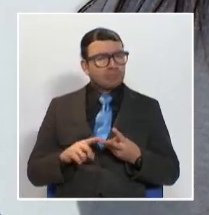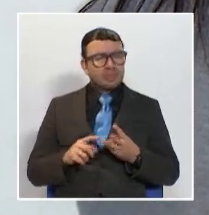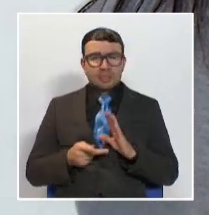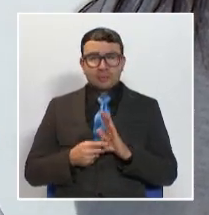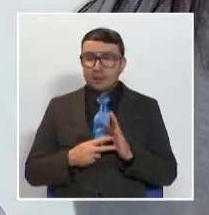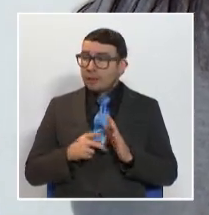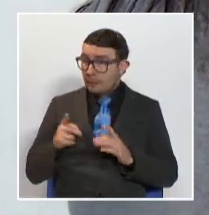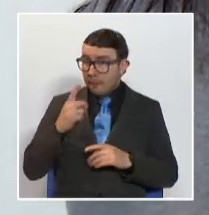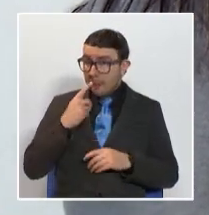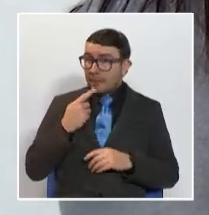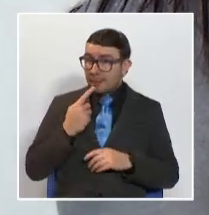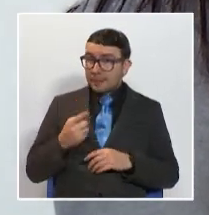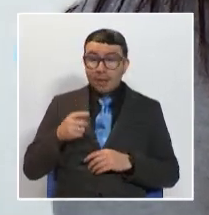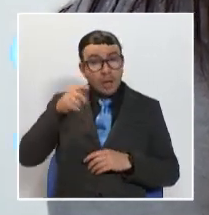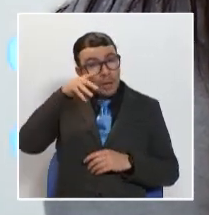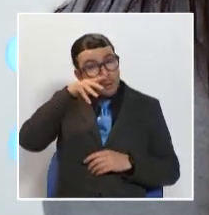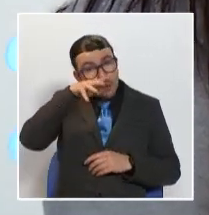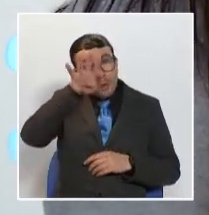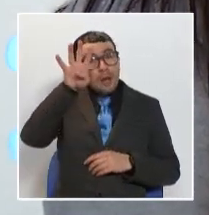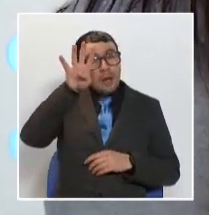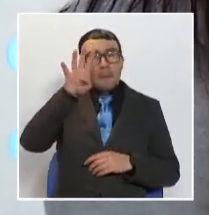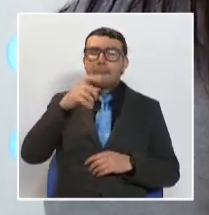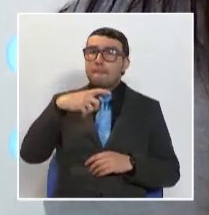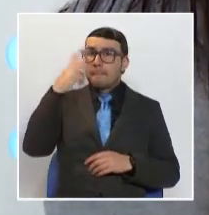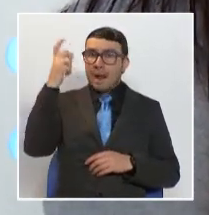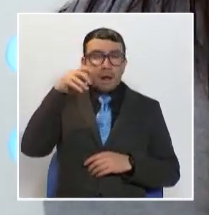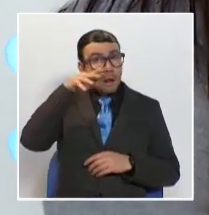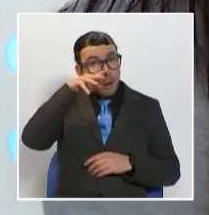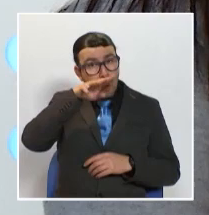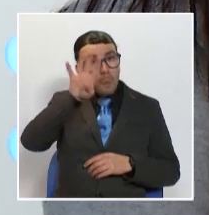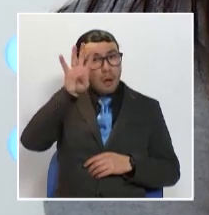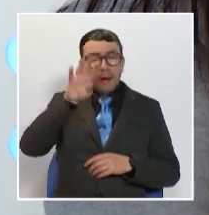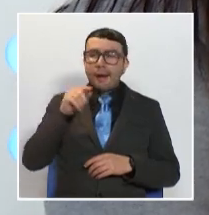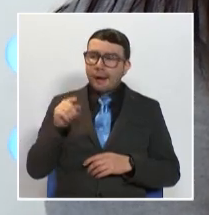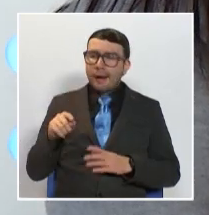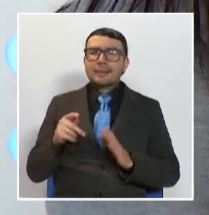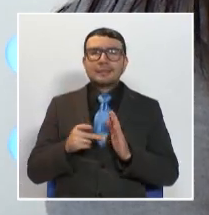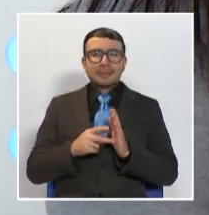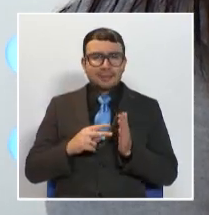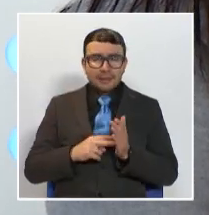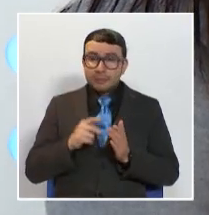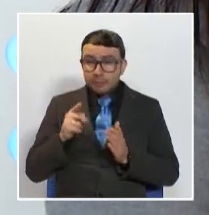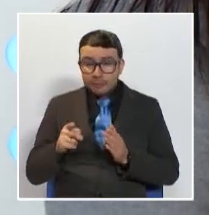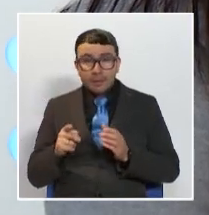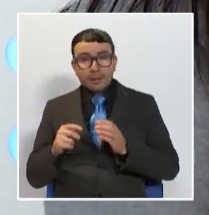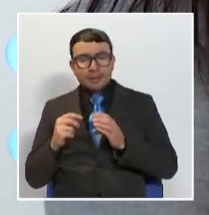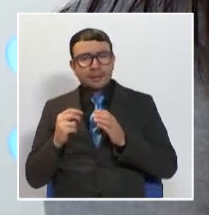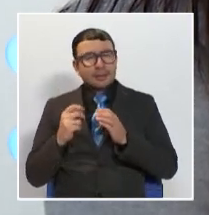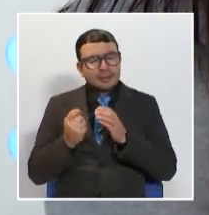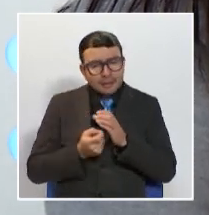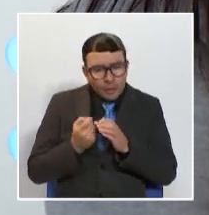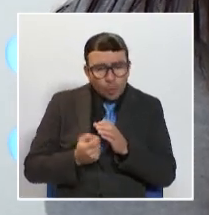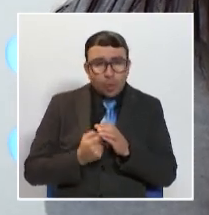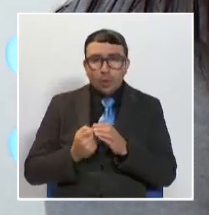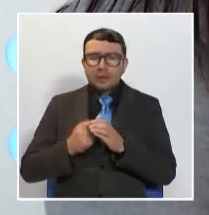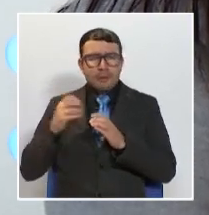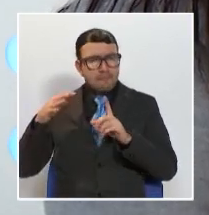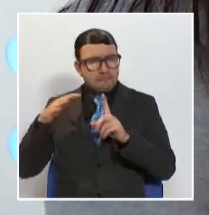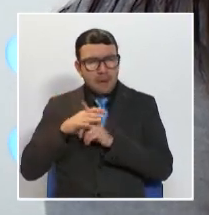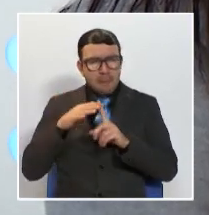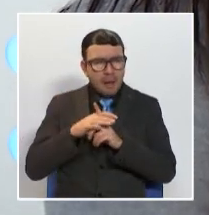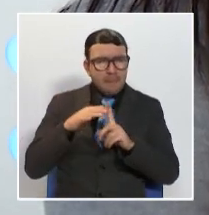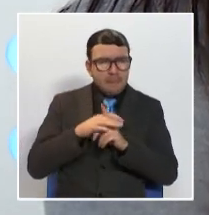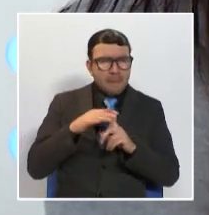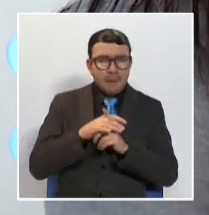nos decía que las pestañas se le ponen blancas, eso también significa que esas células del sistema inmunológico están atacando el